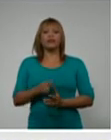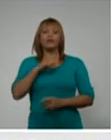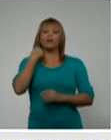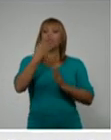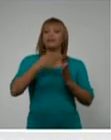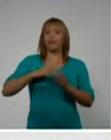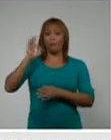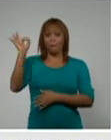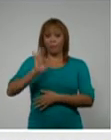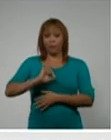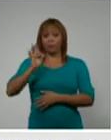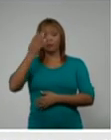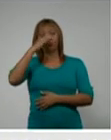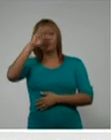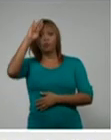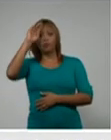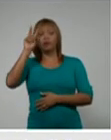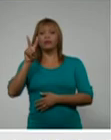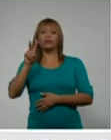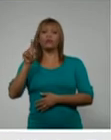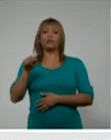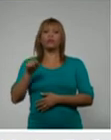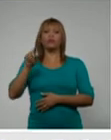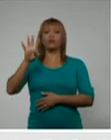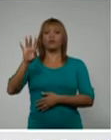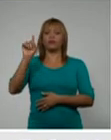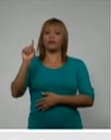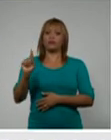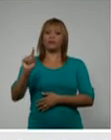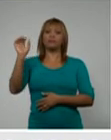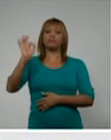Cuba de 2,41%,